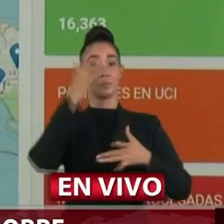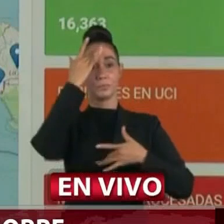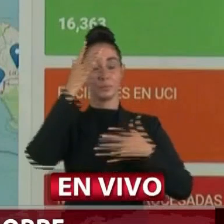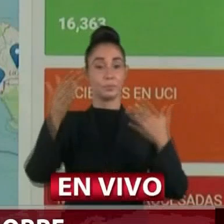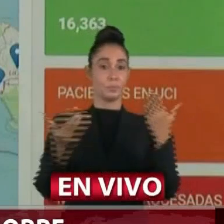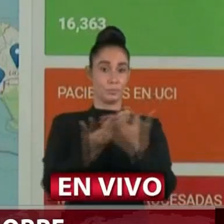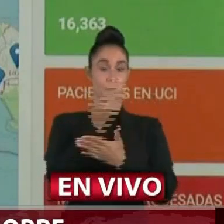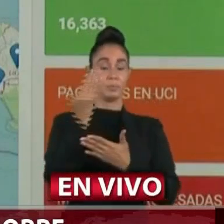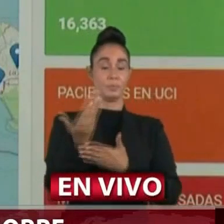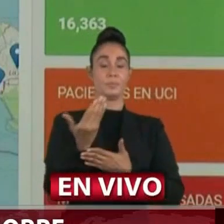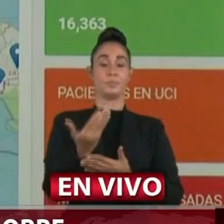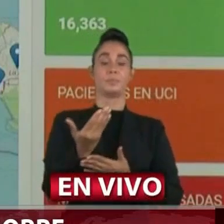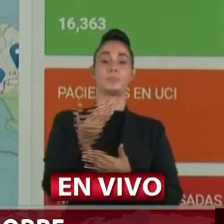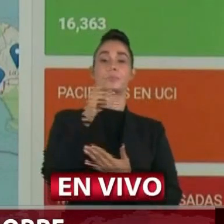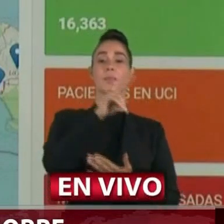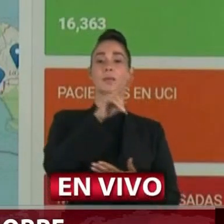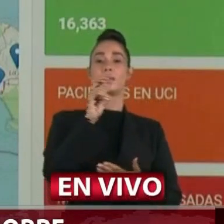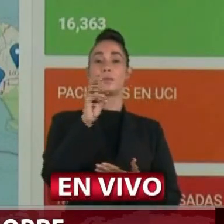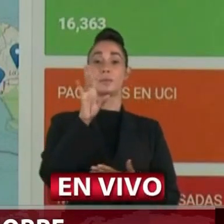nuevos,